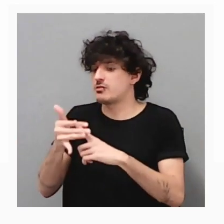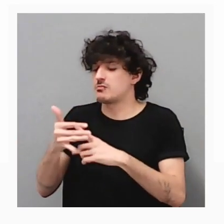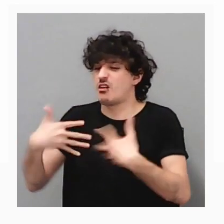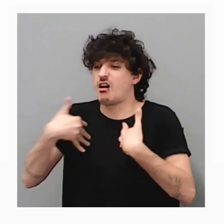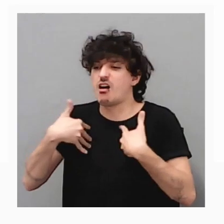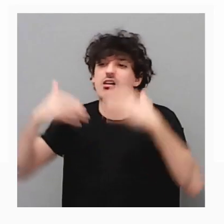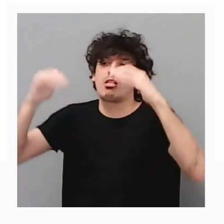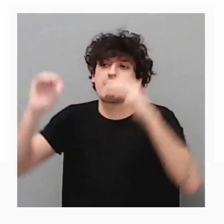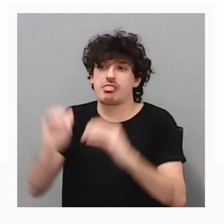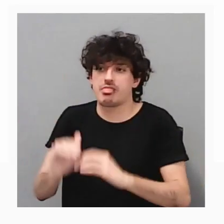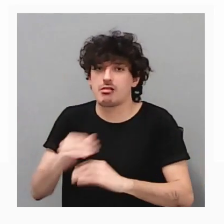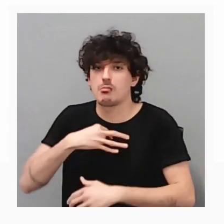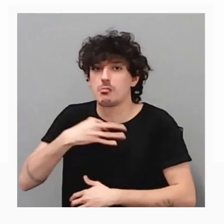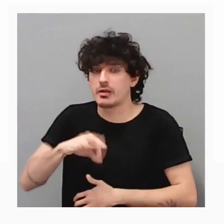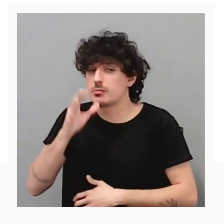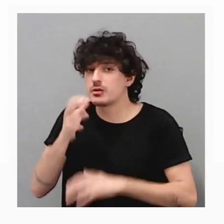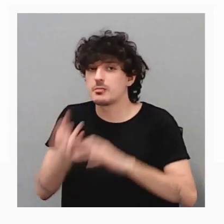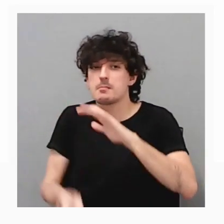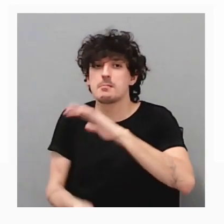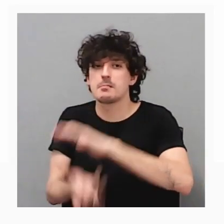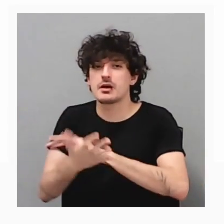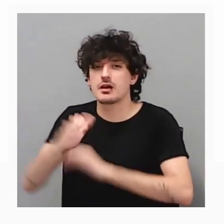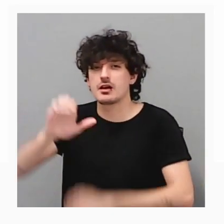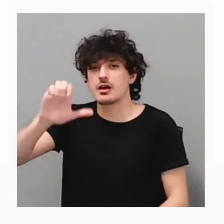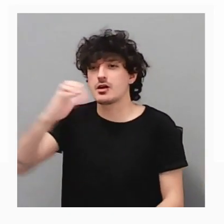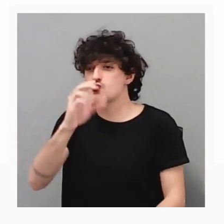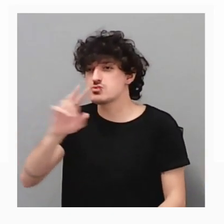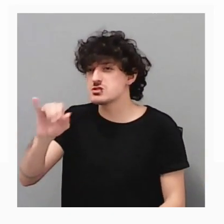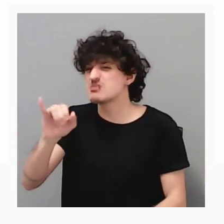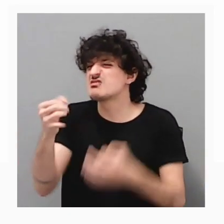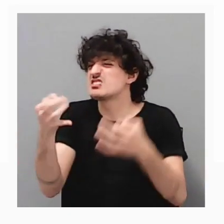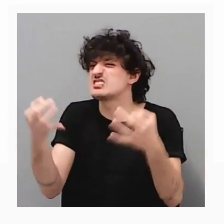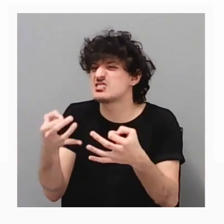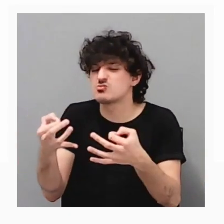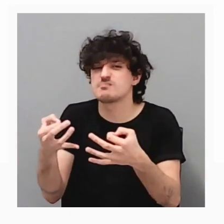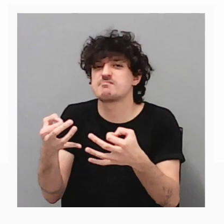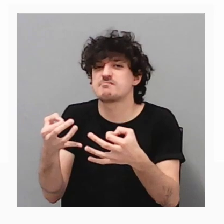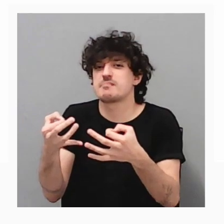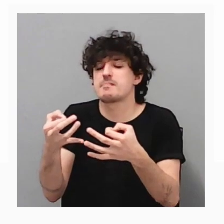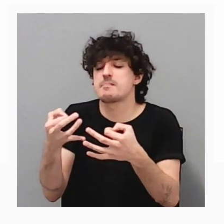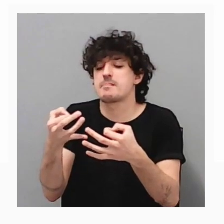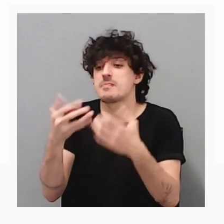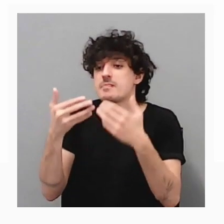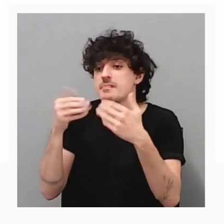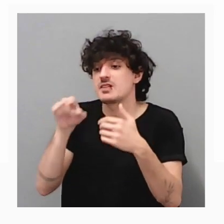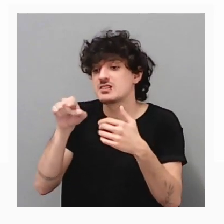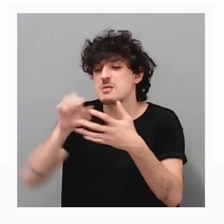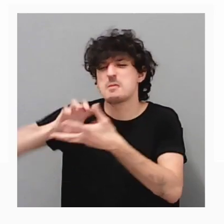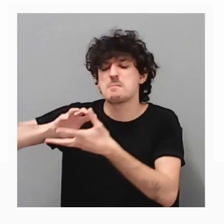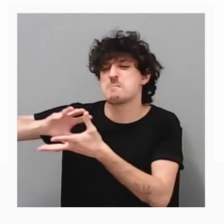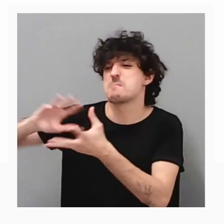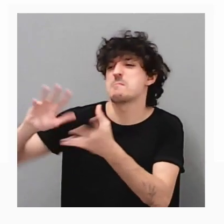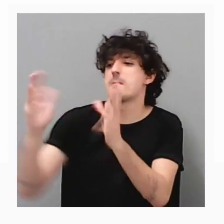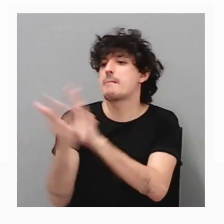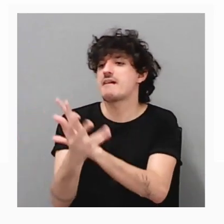Entonces desarrollamos EQUI. ¿Qué es EQUI? EQUI nosotros decimos que está transformando radicalmente la forma